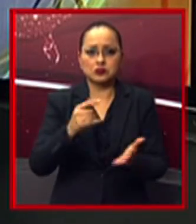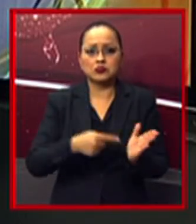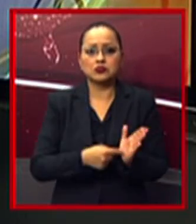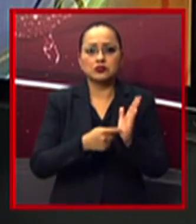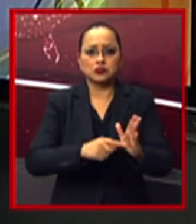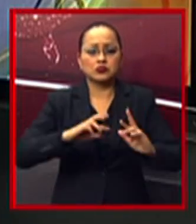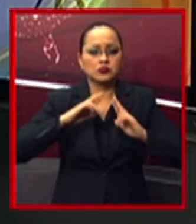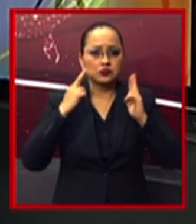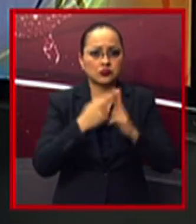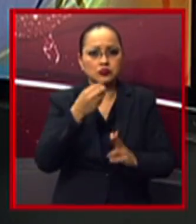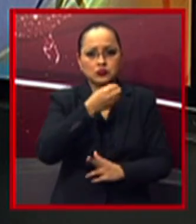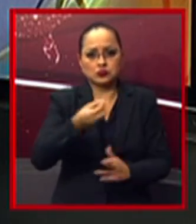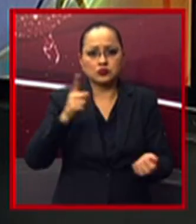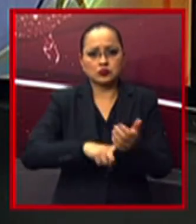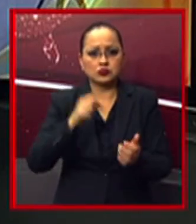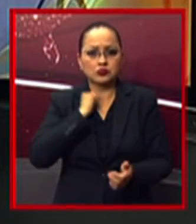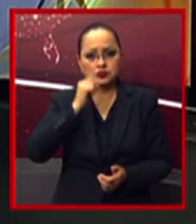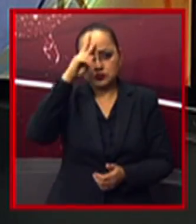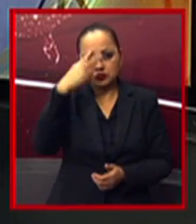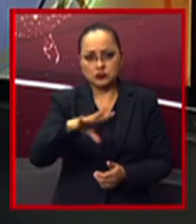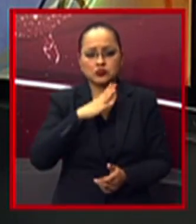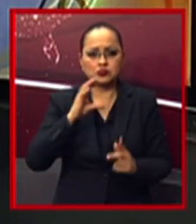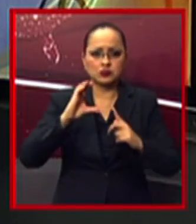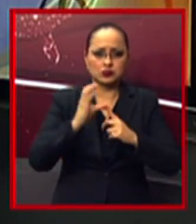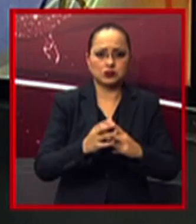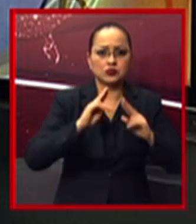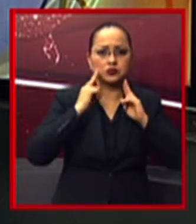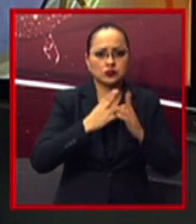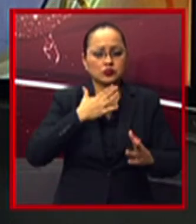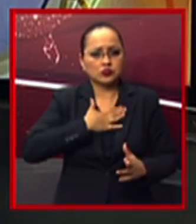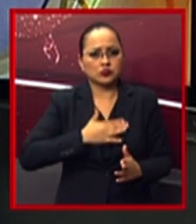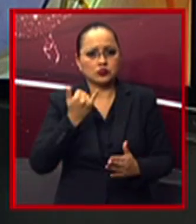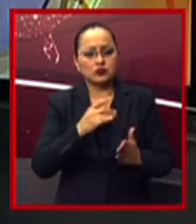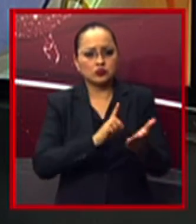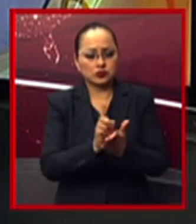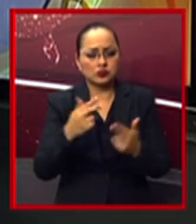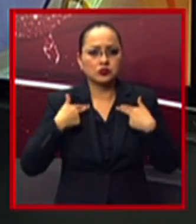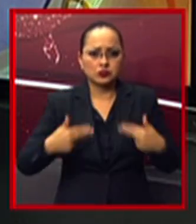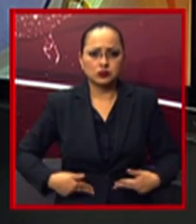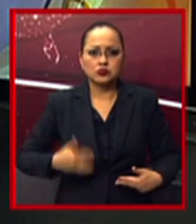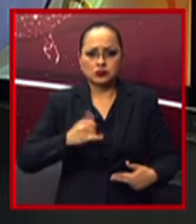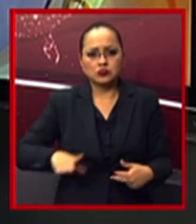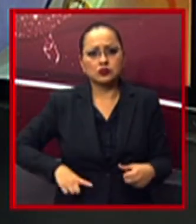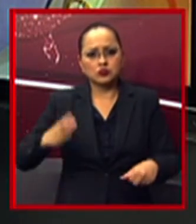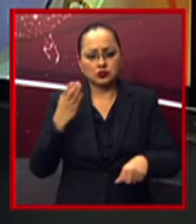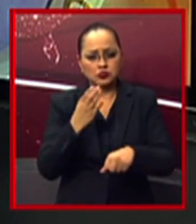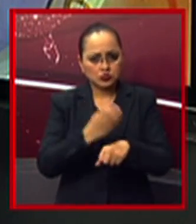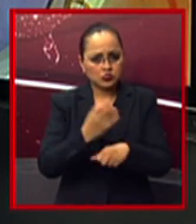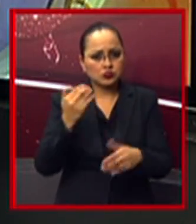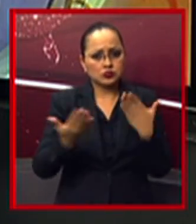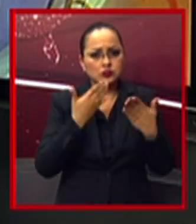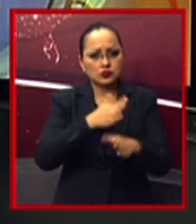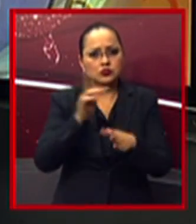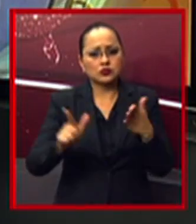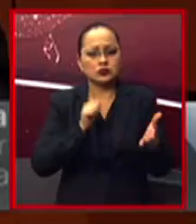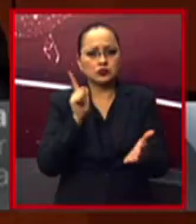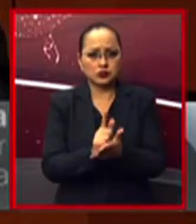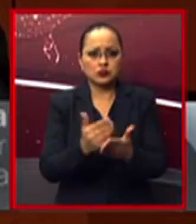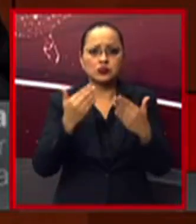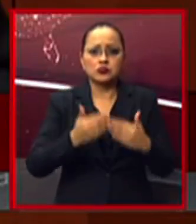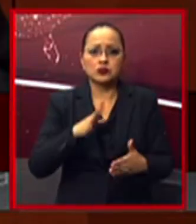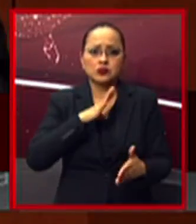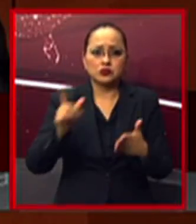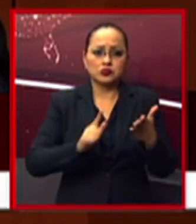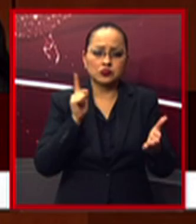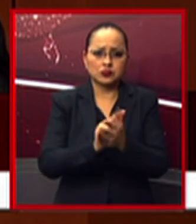presentado durante sesión ordinaria del Senado de la República fue uno de Comisiones Unidas de Justicia, Derechos Humanos, Gobernación y Estudios Legislativos, por el que